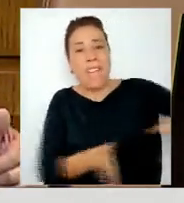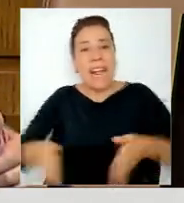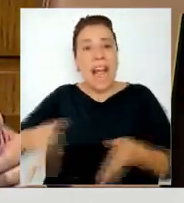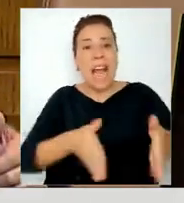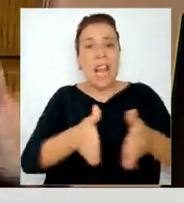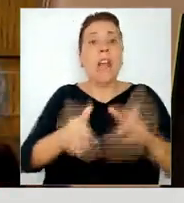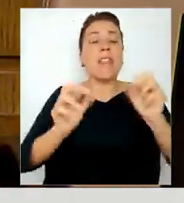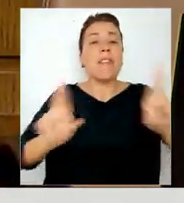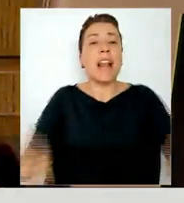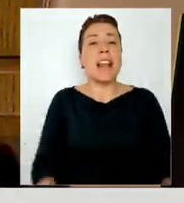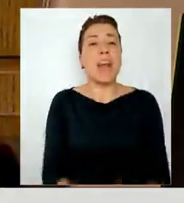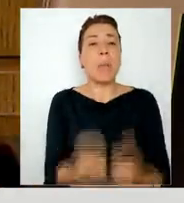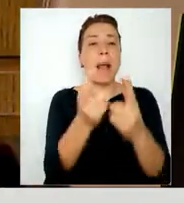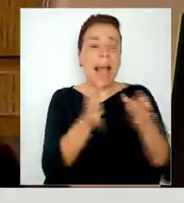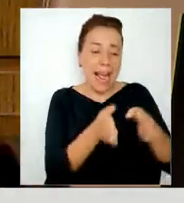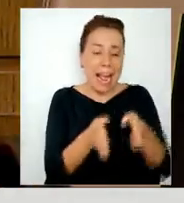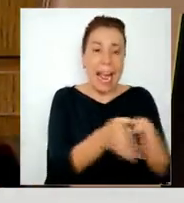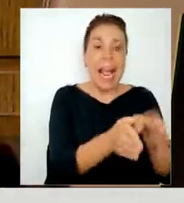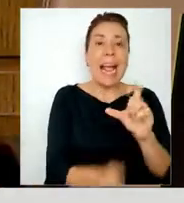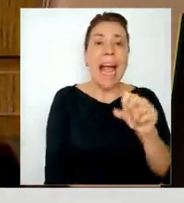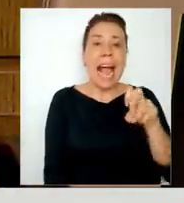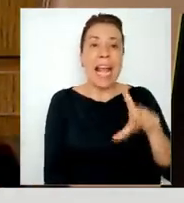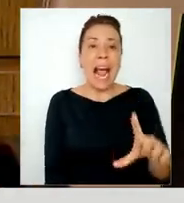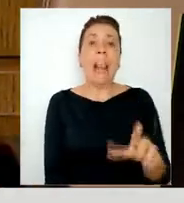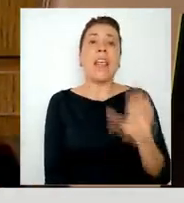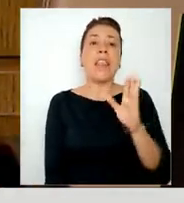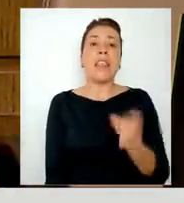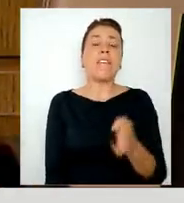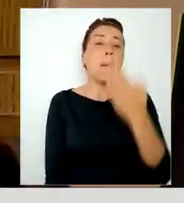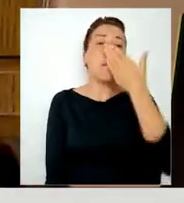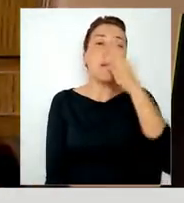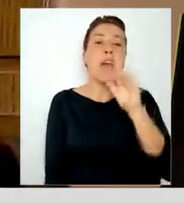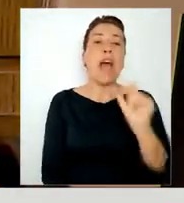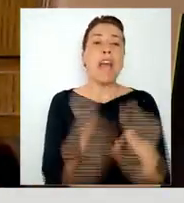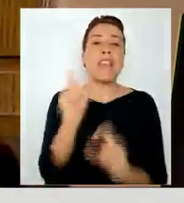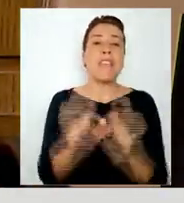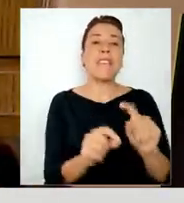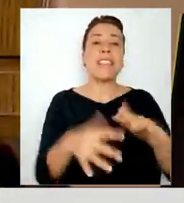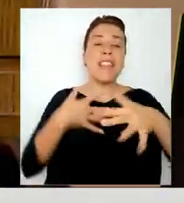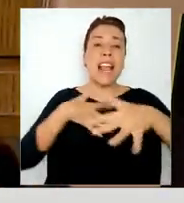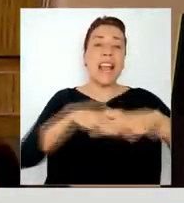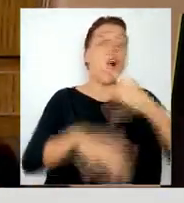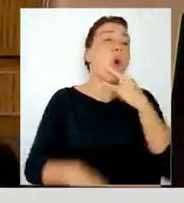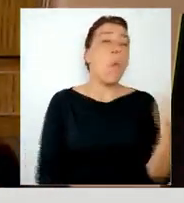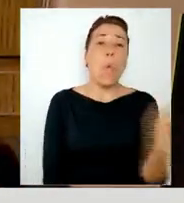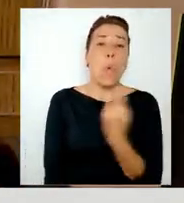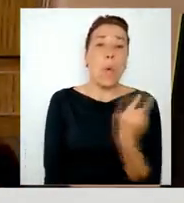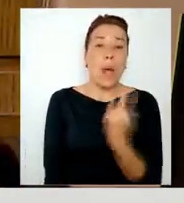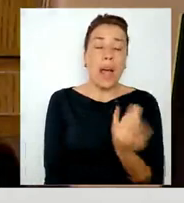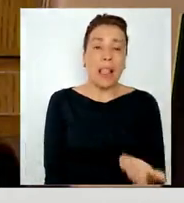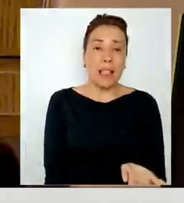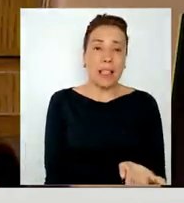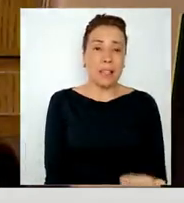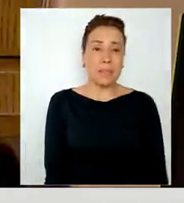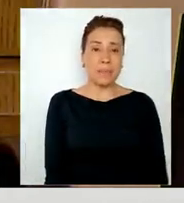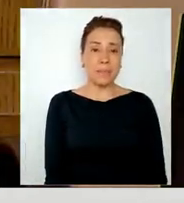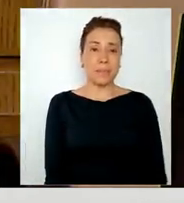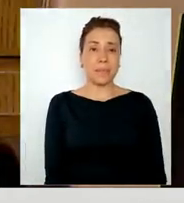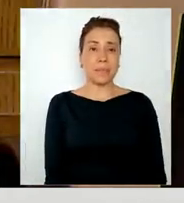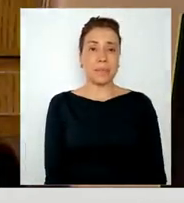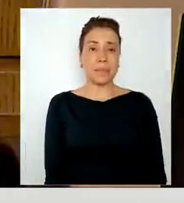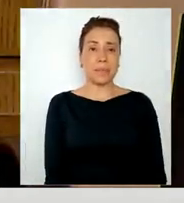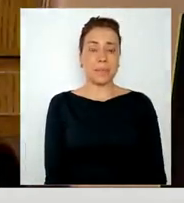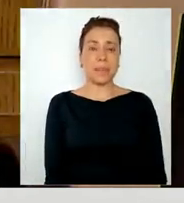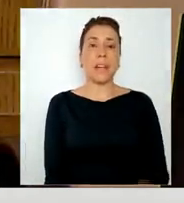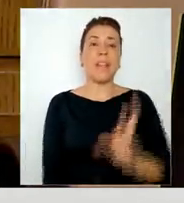canales en bancados que tienen que mejorar las defensas fluviales en forma urgente que tienen que recuperar los